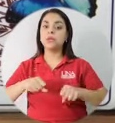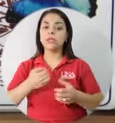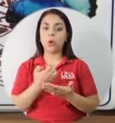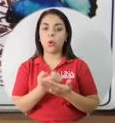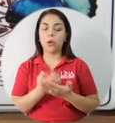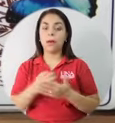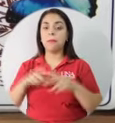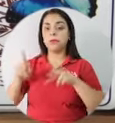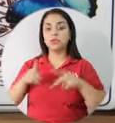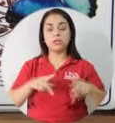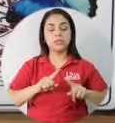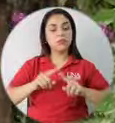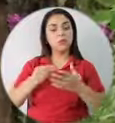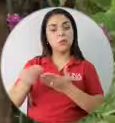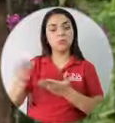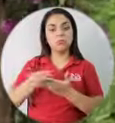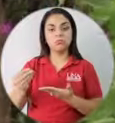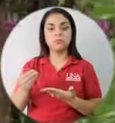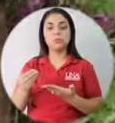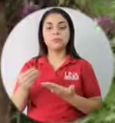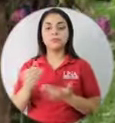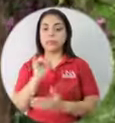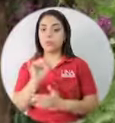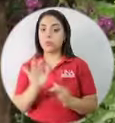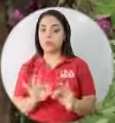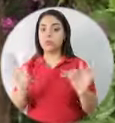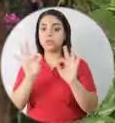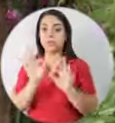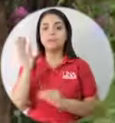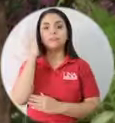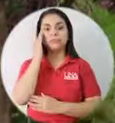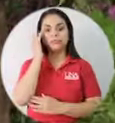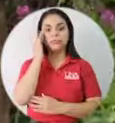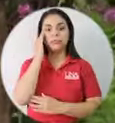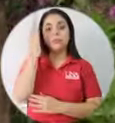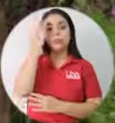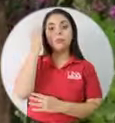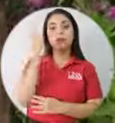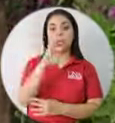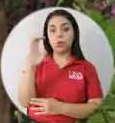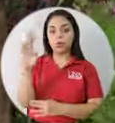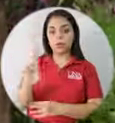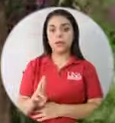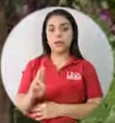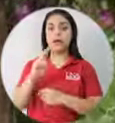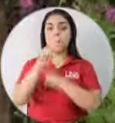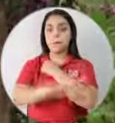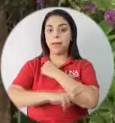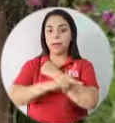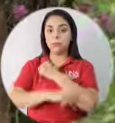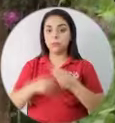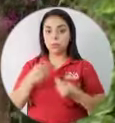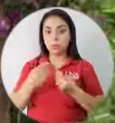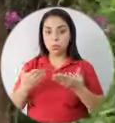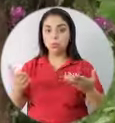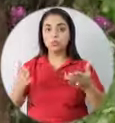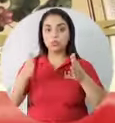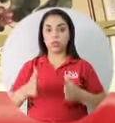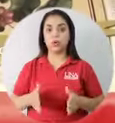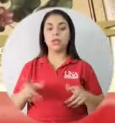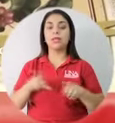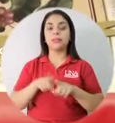posibilidades económicas de los diferentes actores. Entonces, eso es fundamental de tomarlo en consideración en el sentido de que Costa Rica, como país